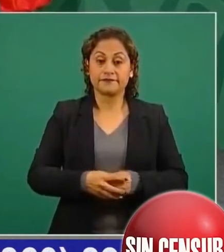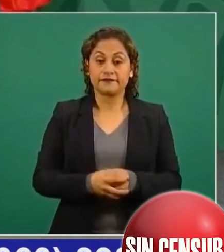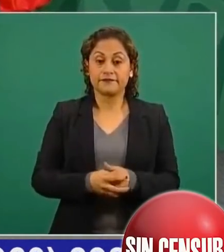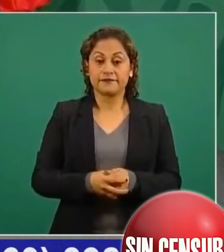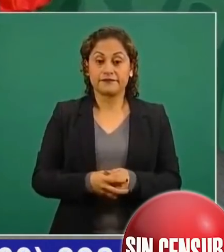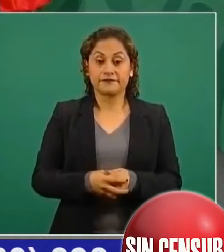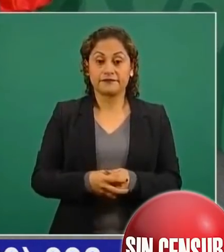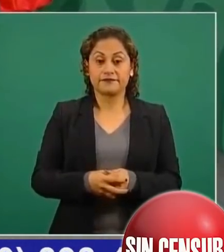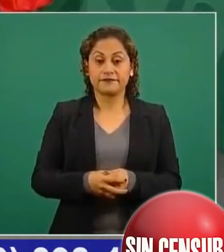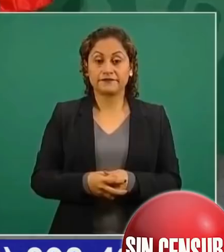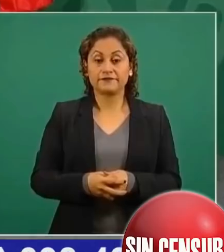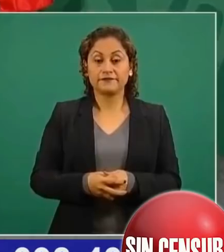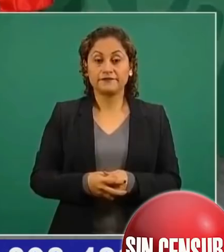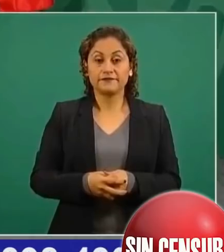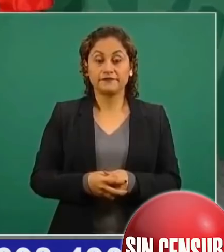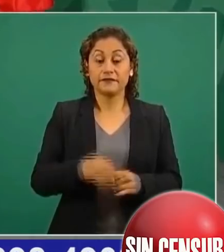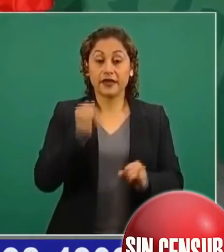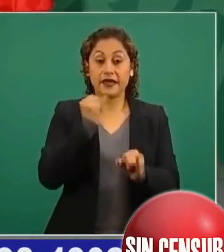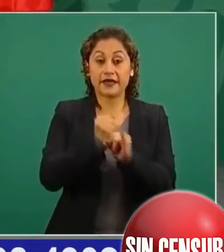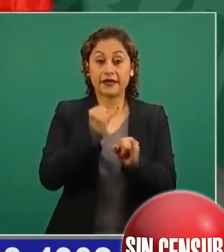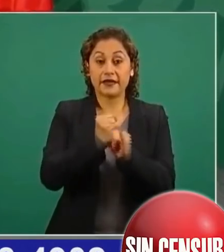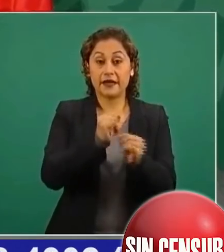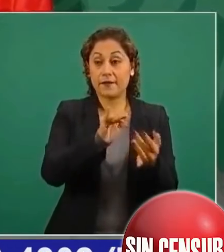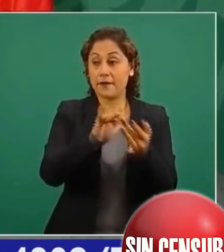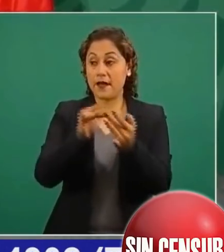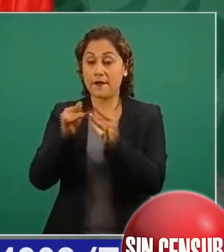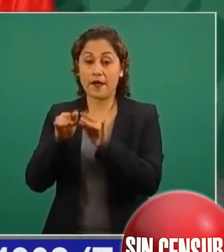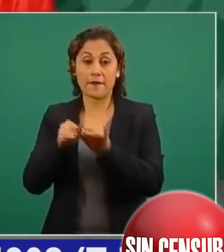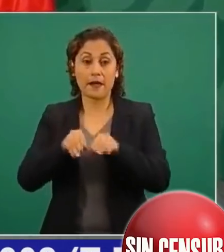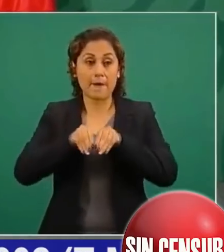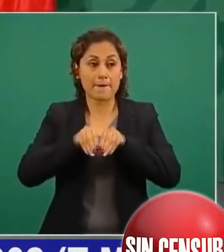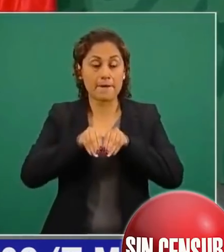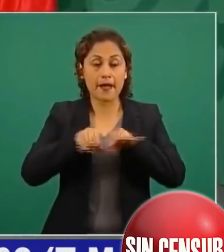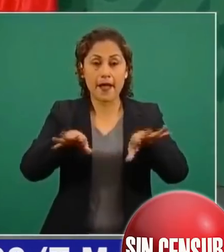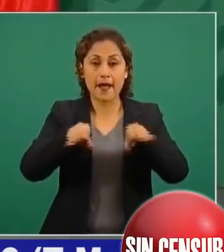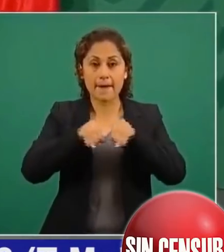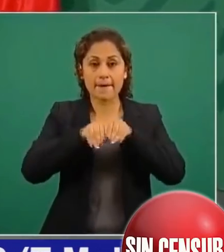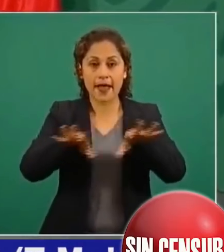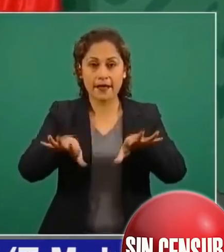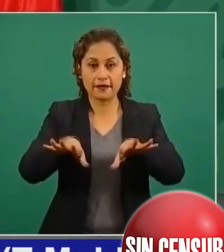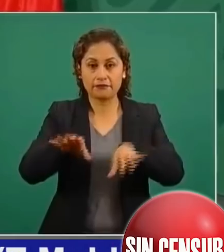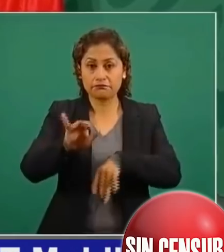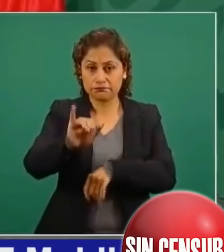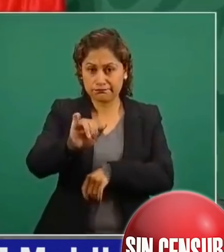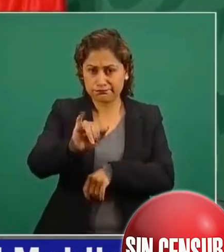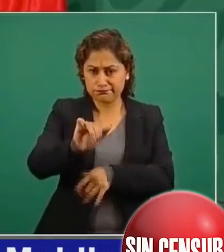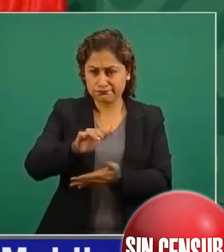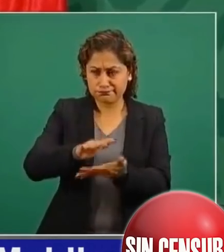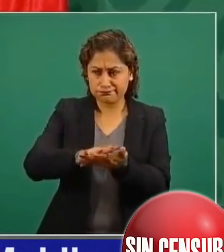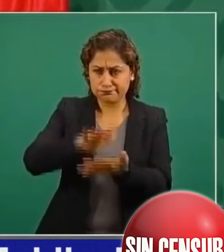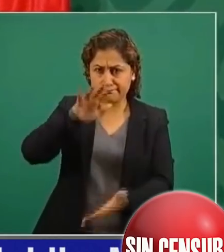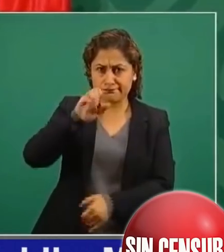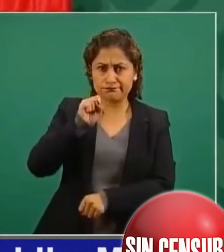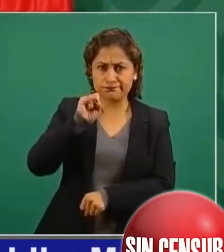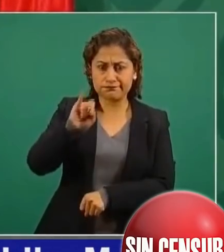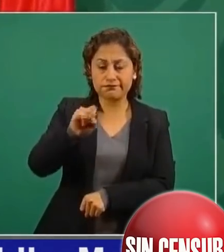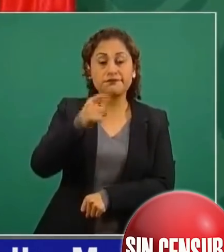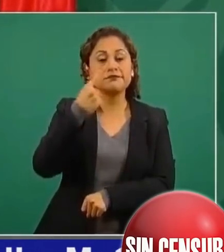informa por las redes sociales, ¿no? Y sí, en efecto, los jóvenes, ya